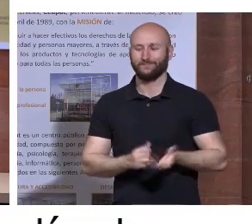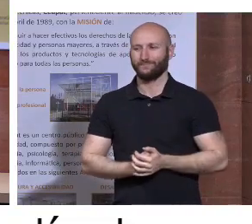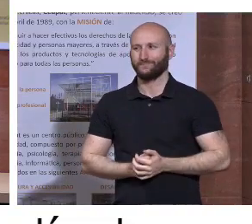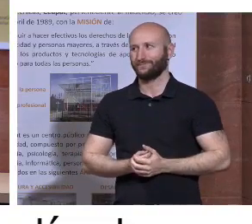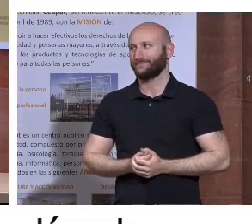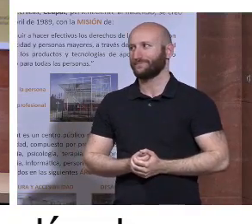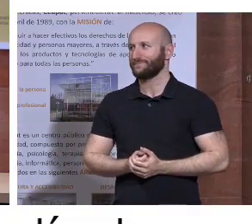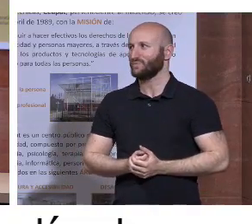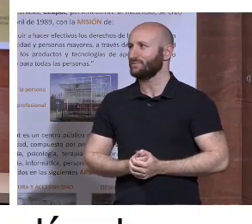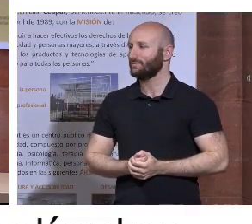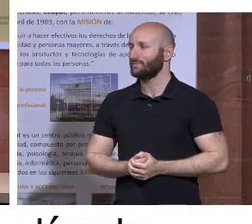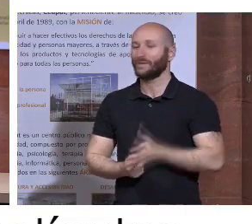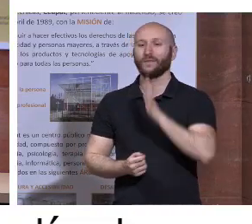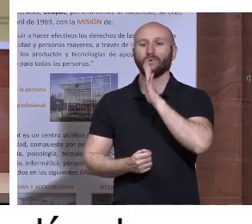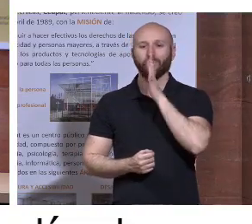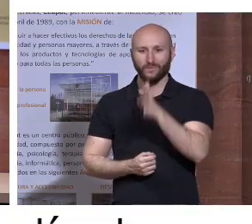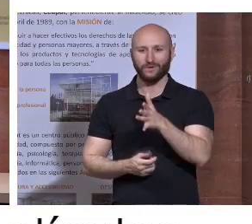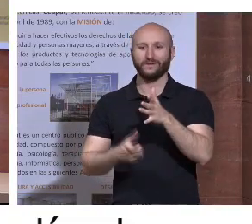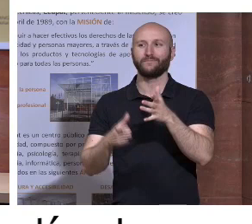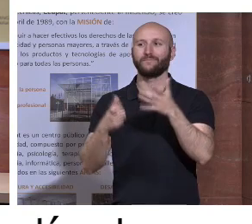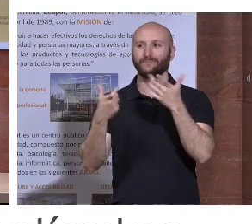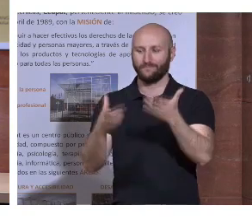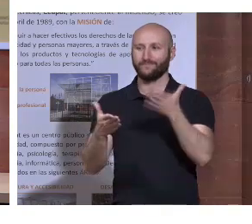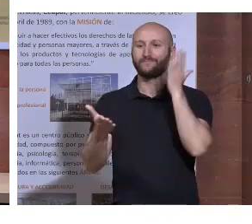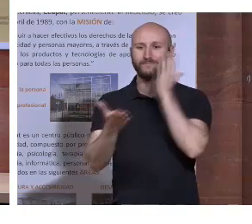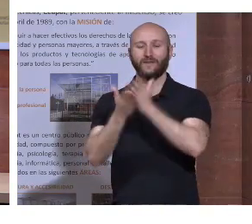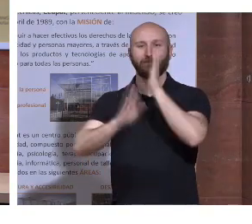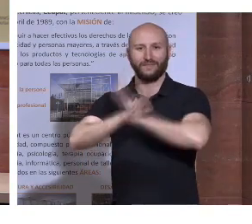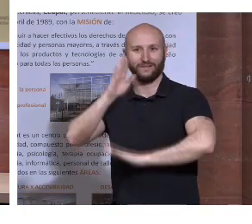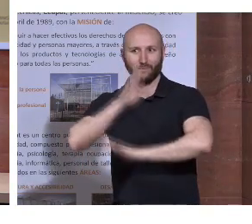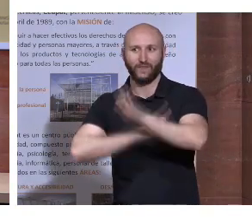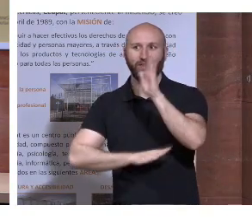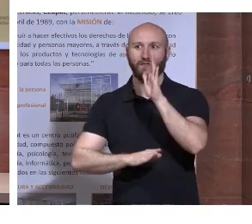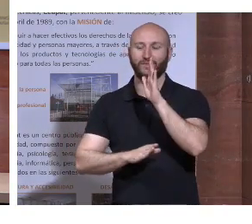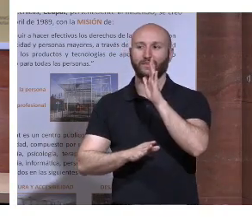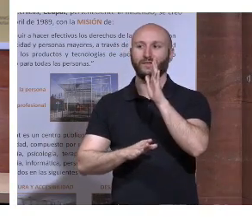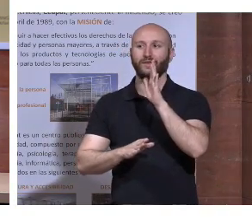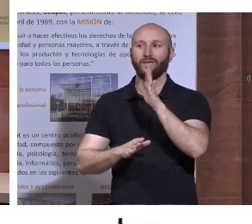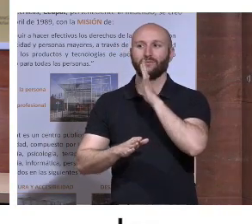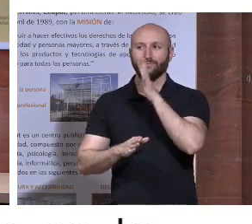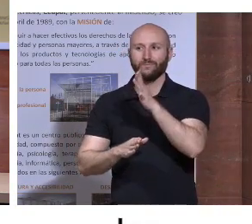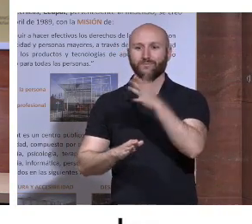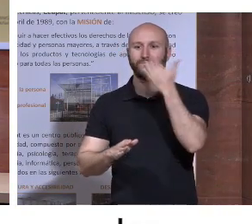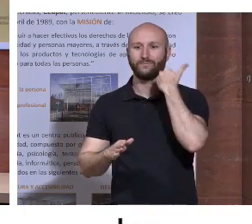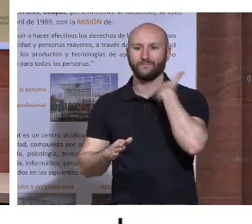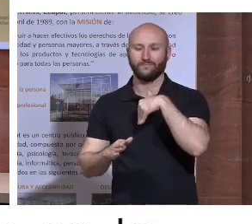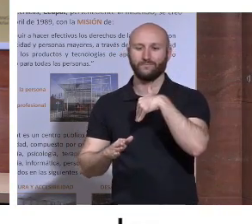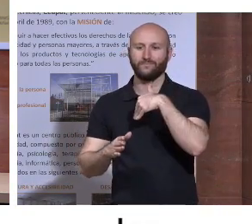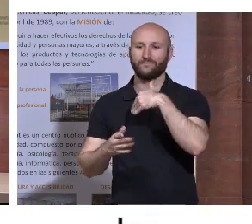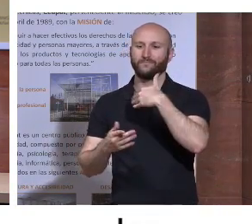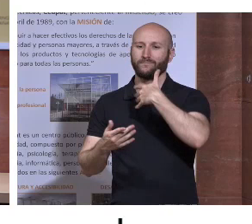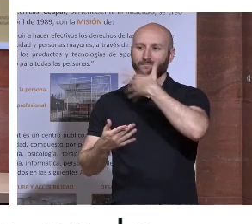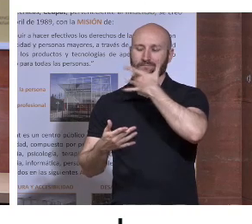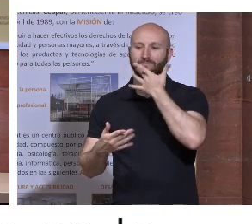era tremendo. Por esa parte ya le conocí. Y luego en la discapacidad, pues por todos los trabajos y la implicación que ha tenido y